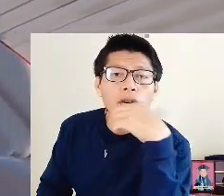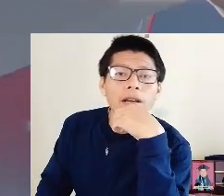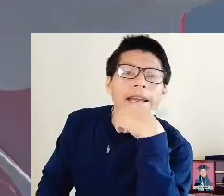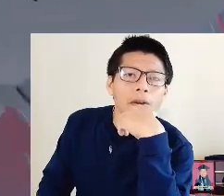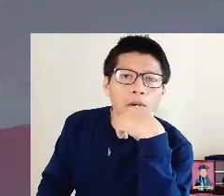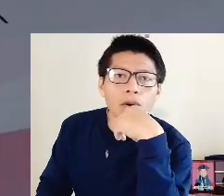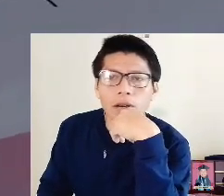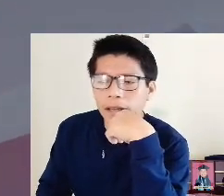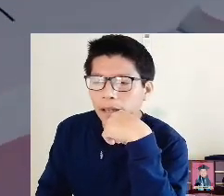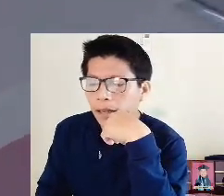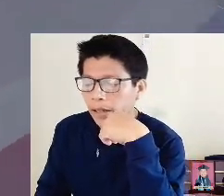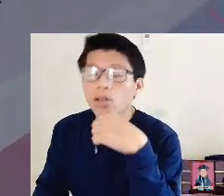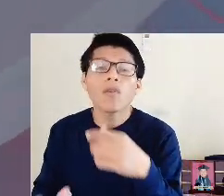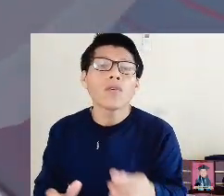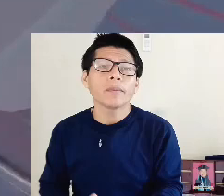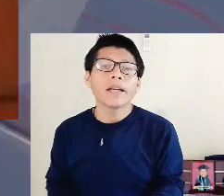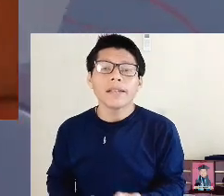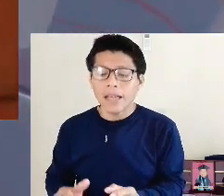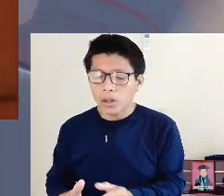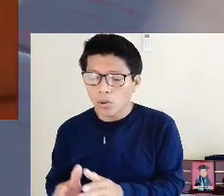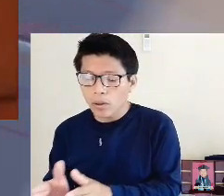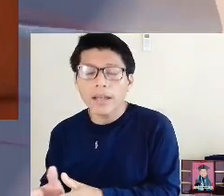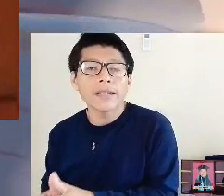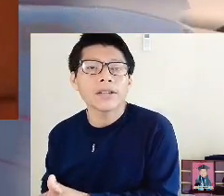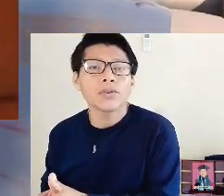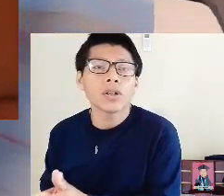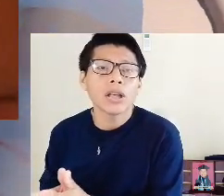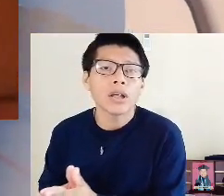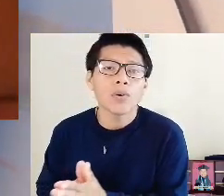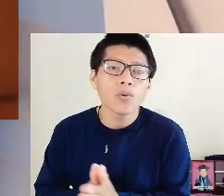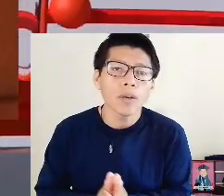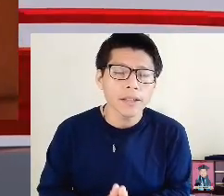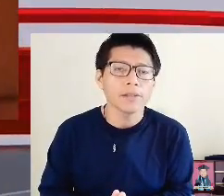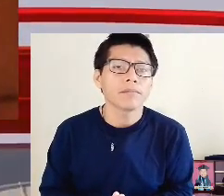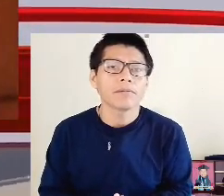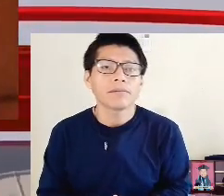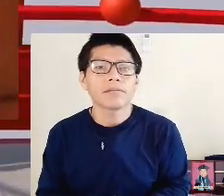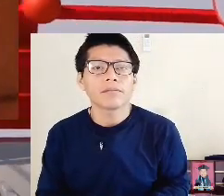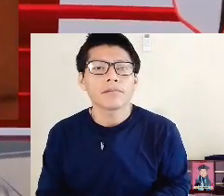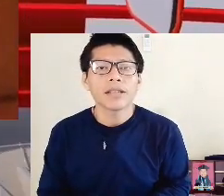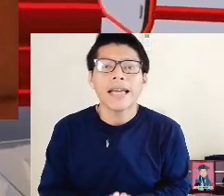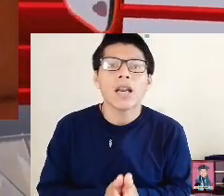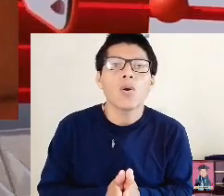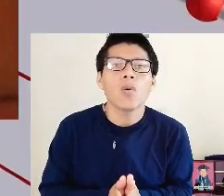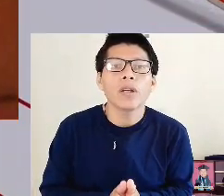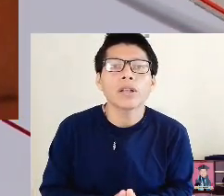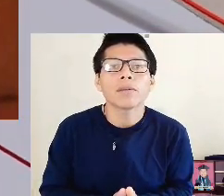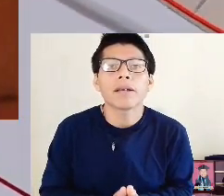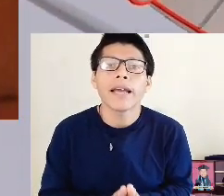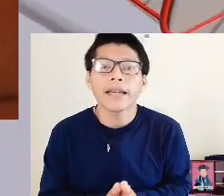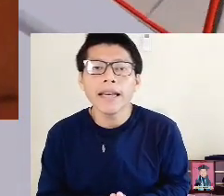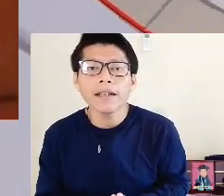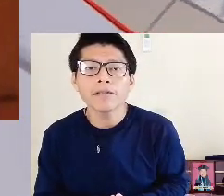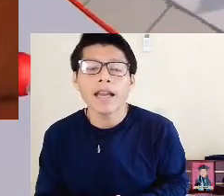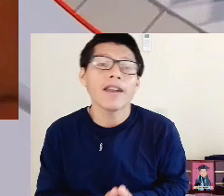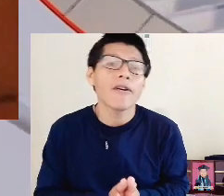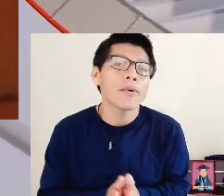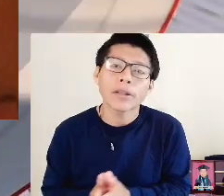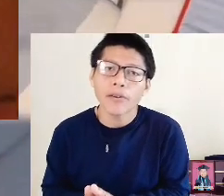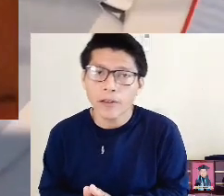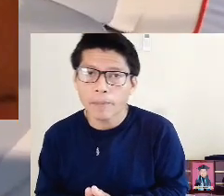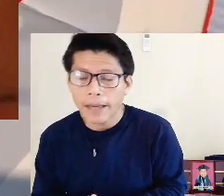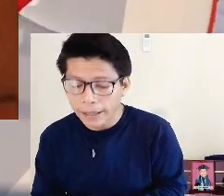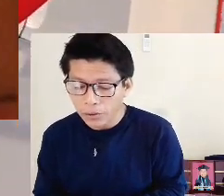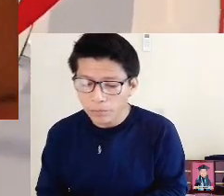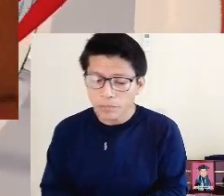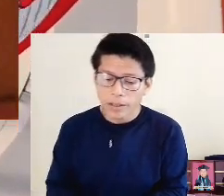sí mostró enojo inconformidad en torno a la decisión de un juez Luis María águila el